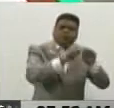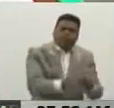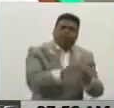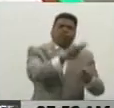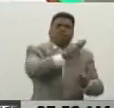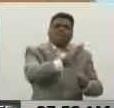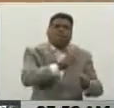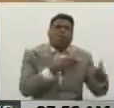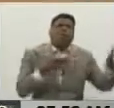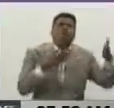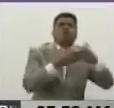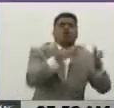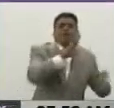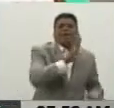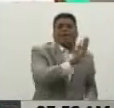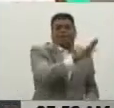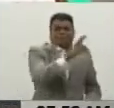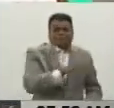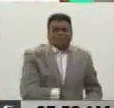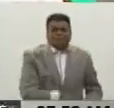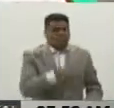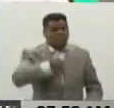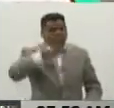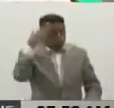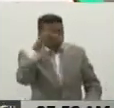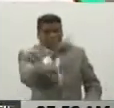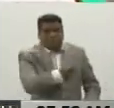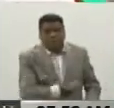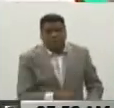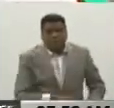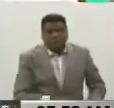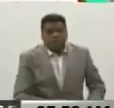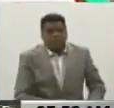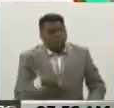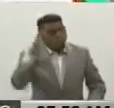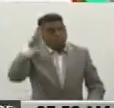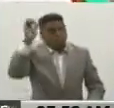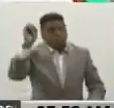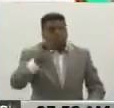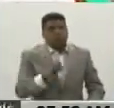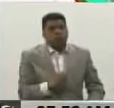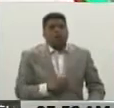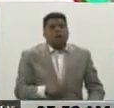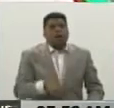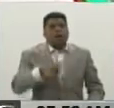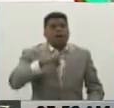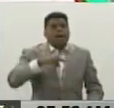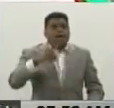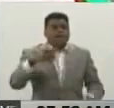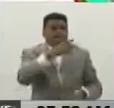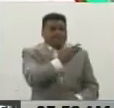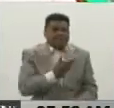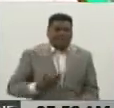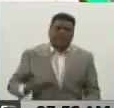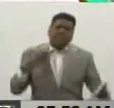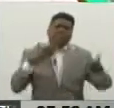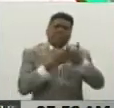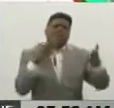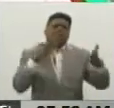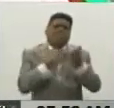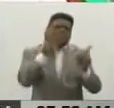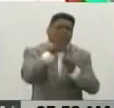contra. Y ellos lo saben. Hay un fenómeno interesante, nosotros las matrices de opinión, el presidente lo atacaron muchísimo, el presidente Nicolás, que yo creo que ha